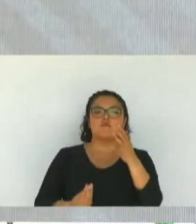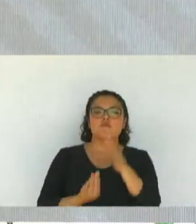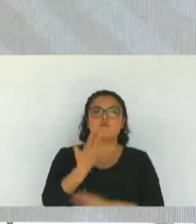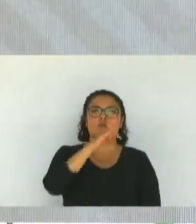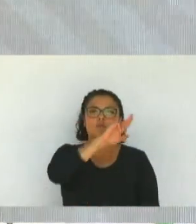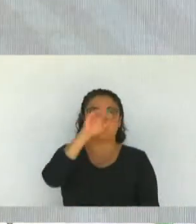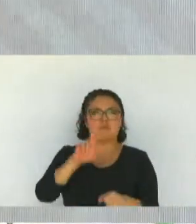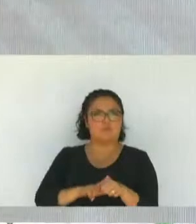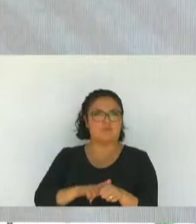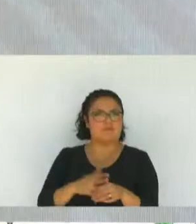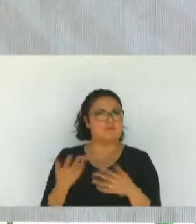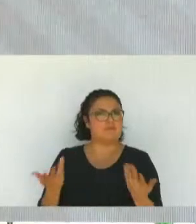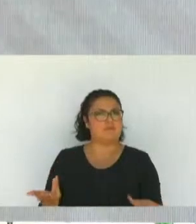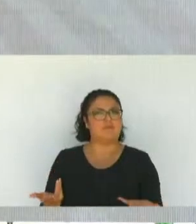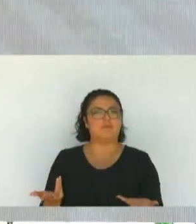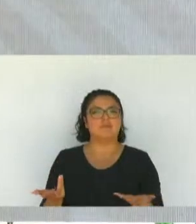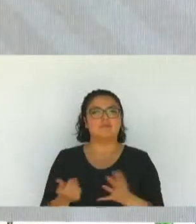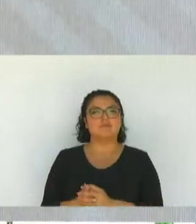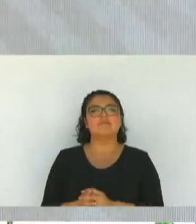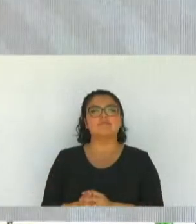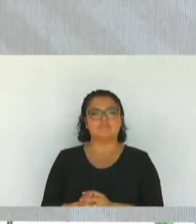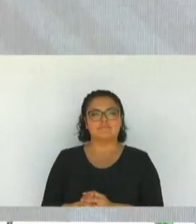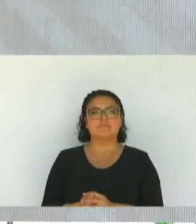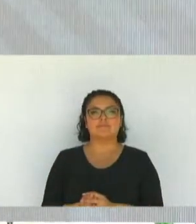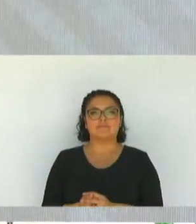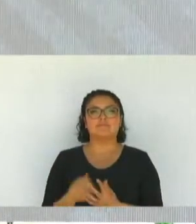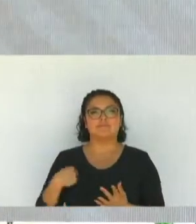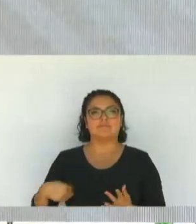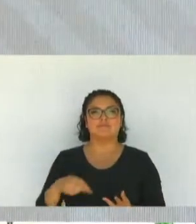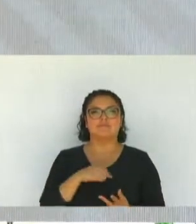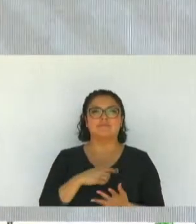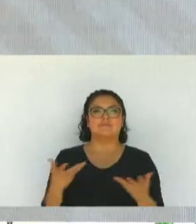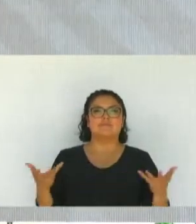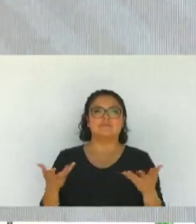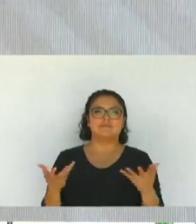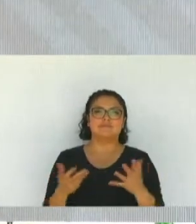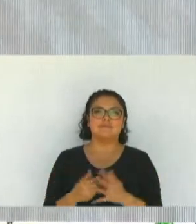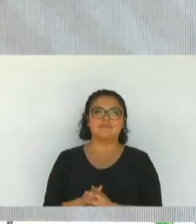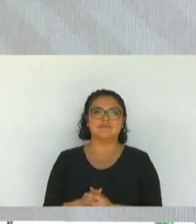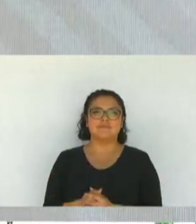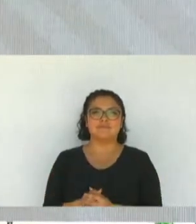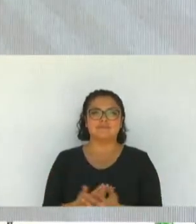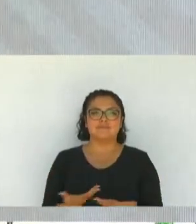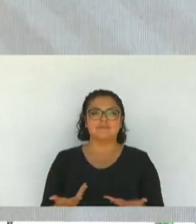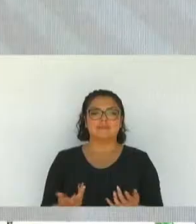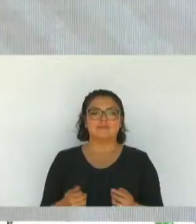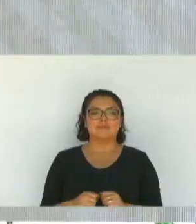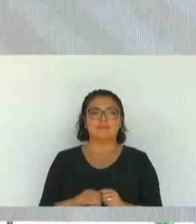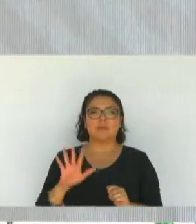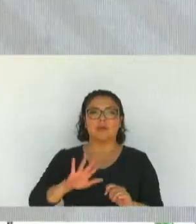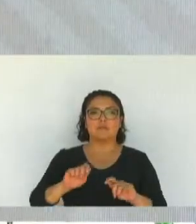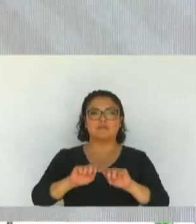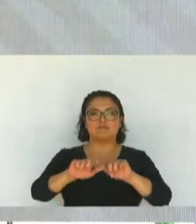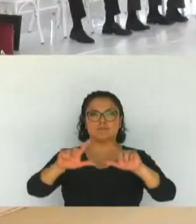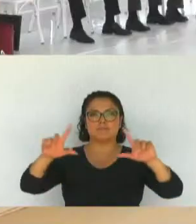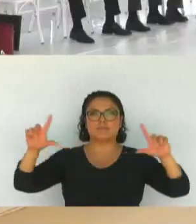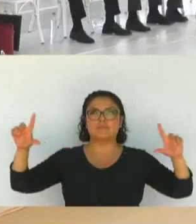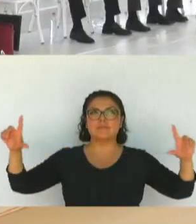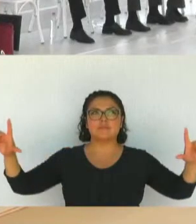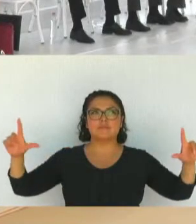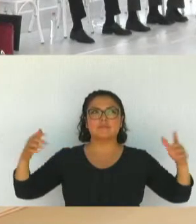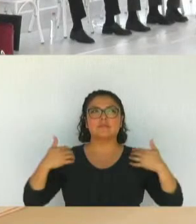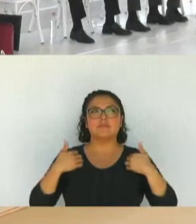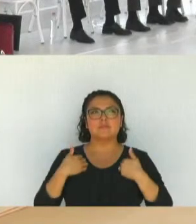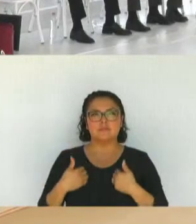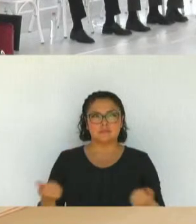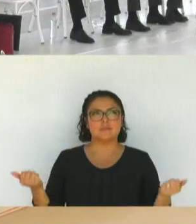Y nosotros lo pudimos hacer porque veíamos la situación de una manera panorámica, la afectación de la economía reflejada